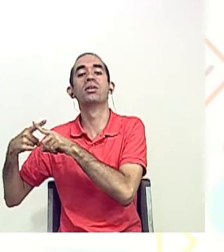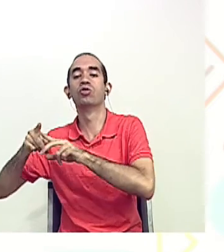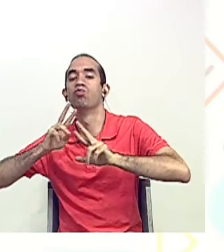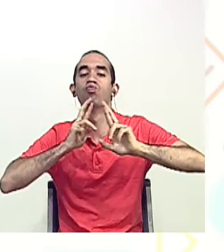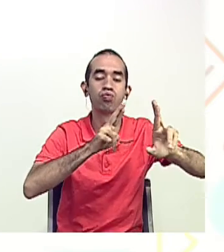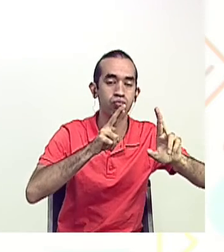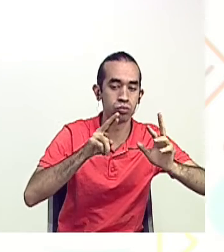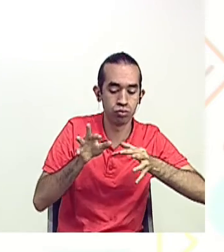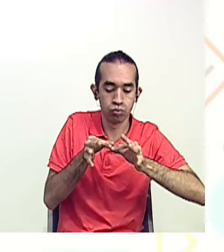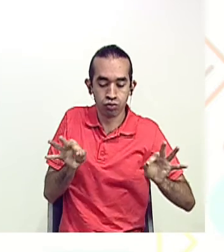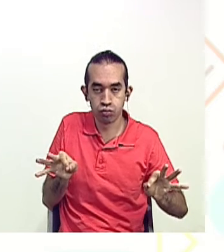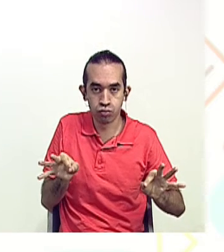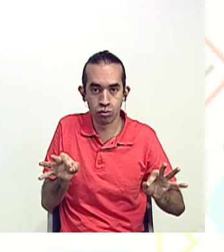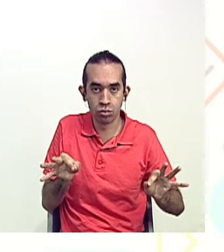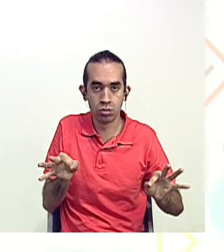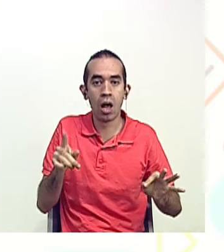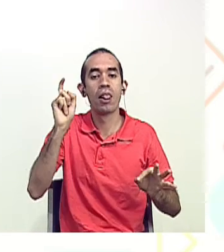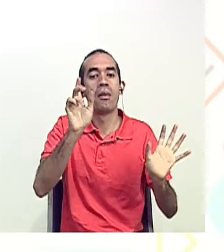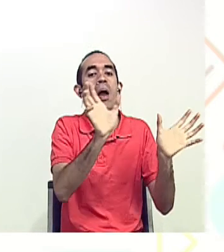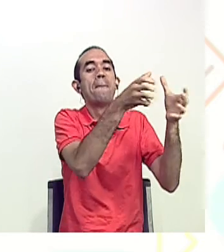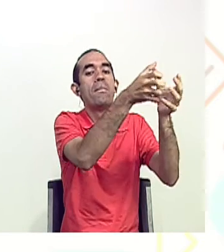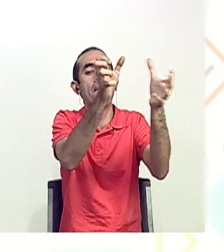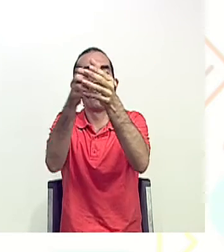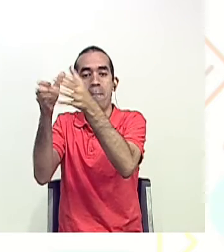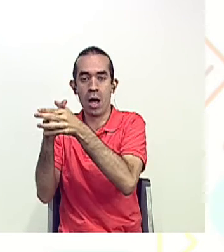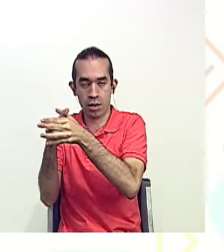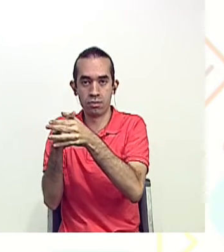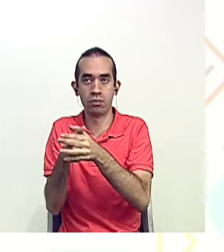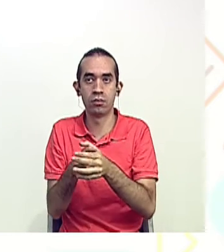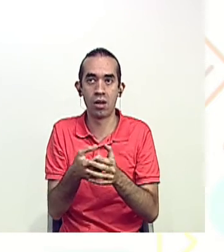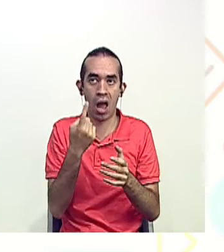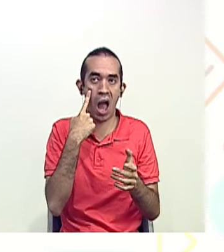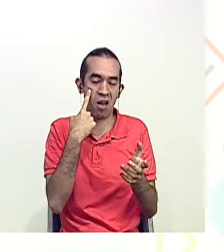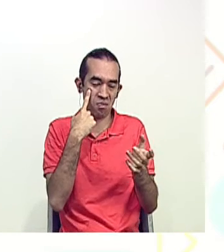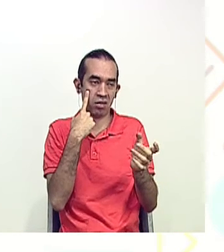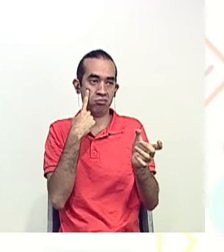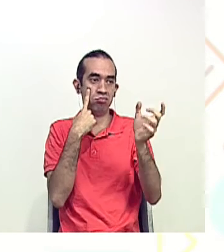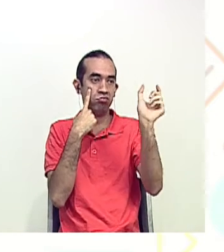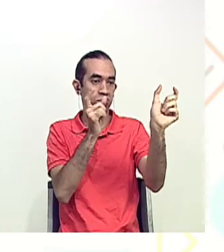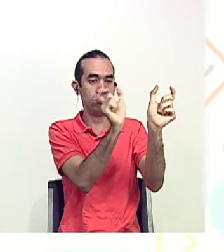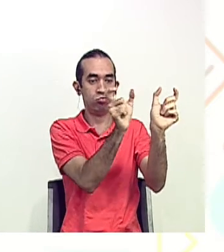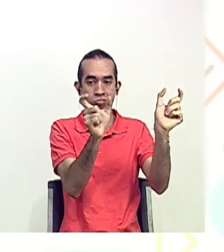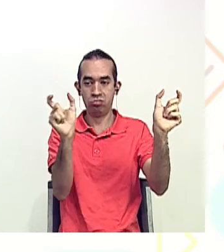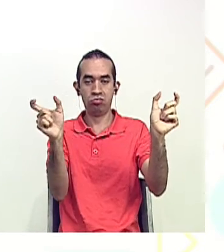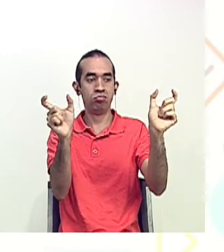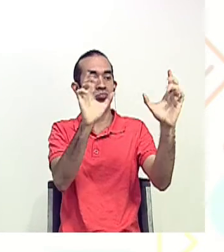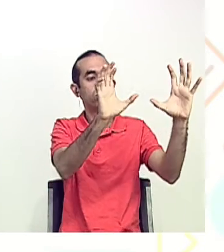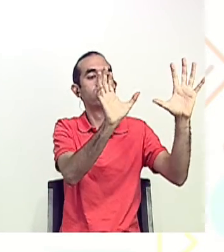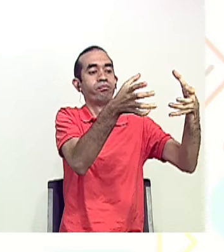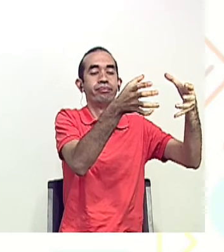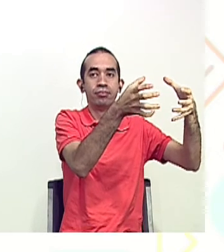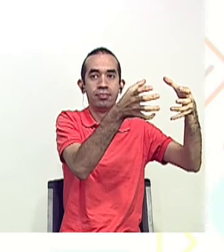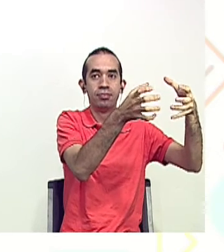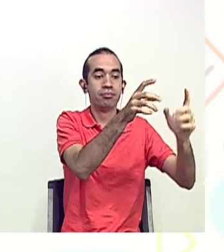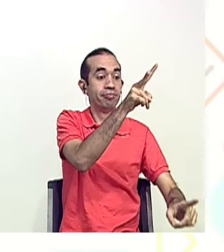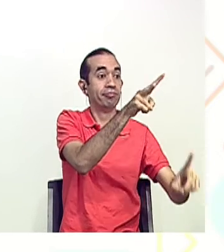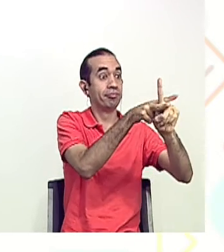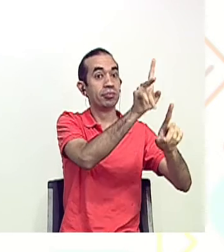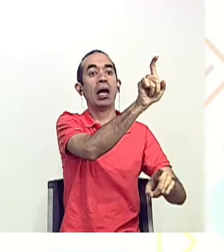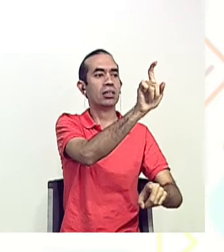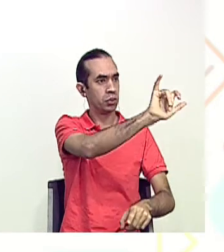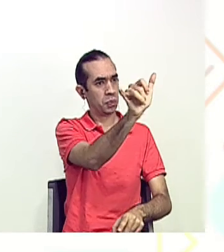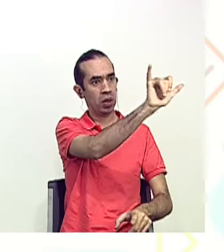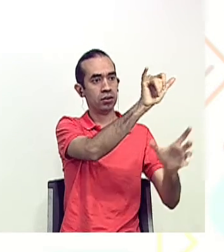agrupación. Entonces, para las dos primeras expresiones tienen como común la X y las